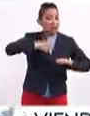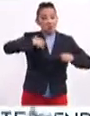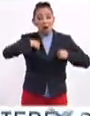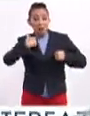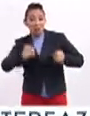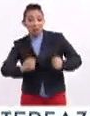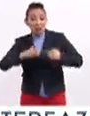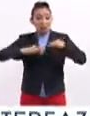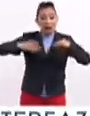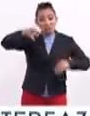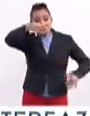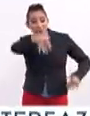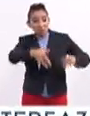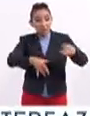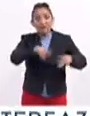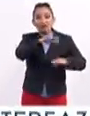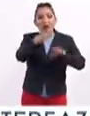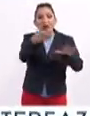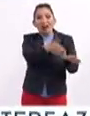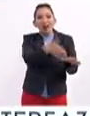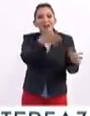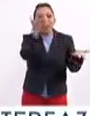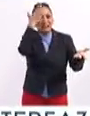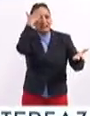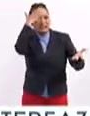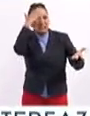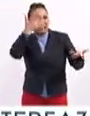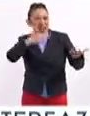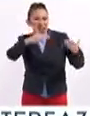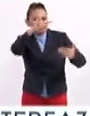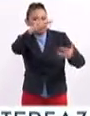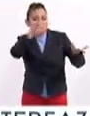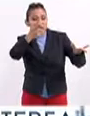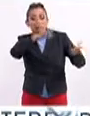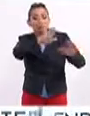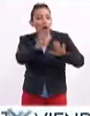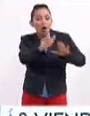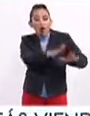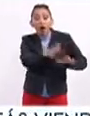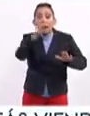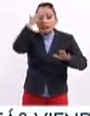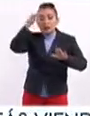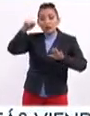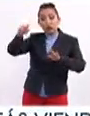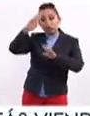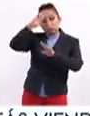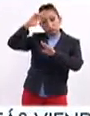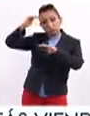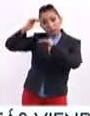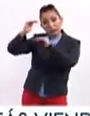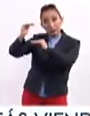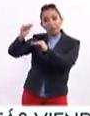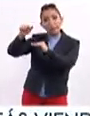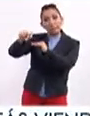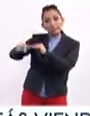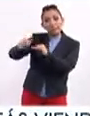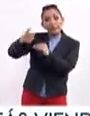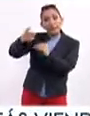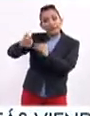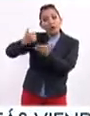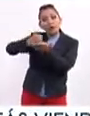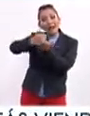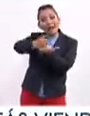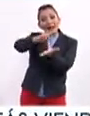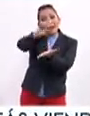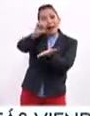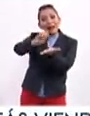naturaleza, donde no es a través de la ley de más fuerte, sino al más fuerte se le ponen límites, y esos límites son los